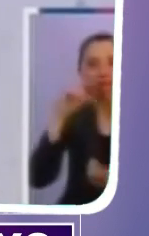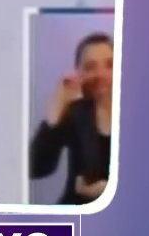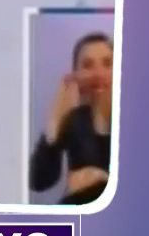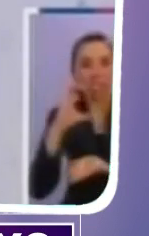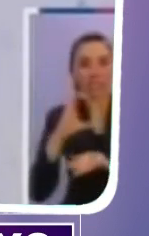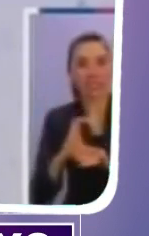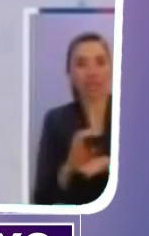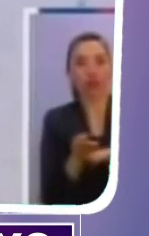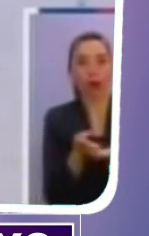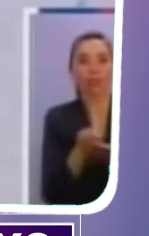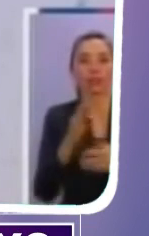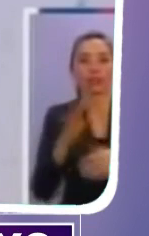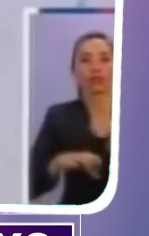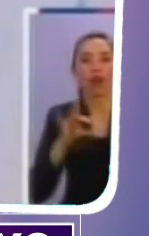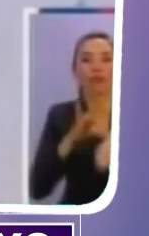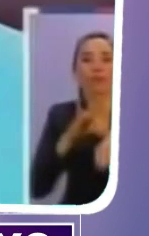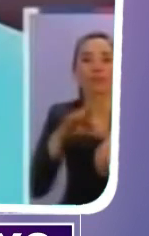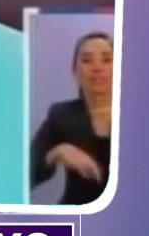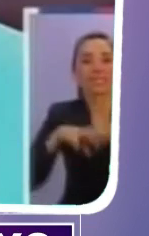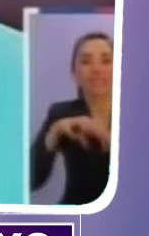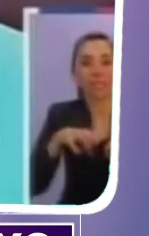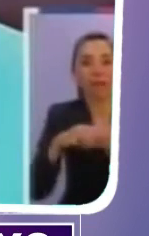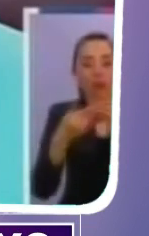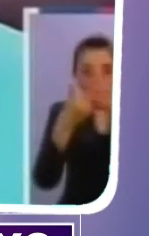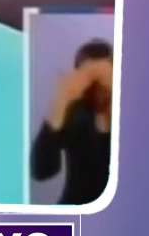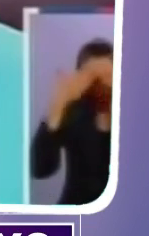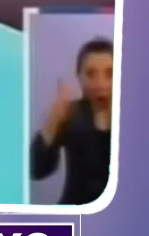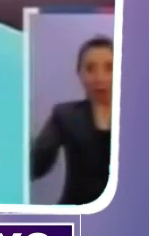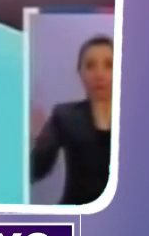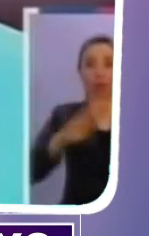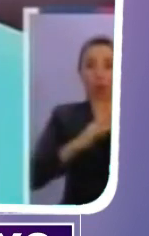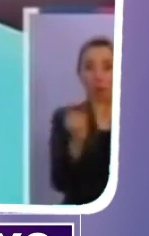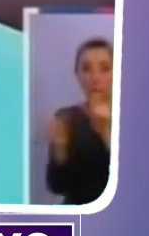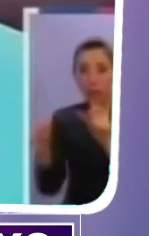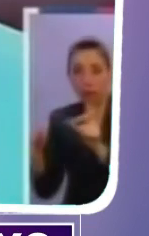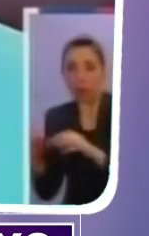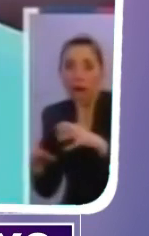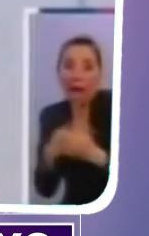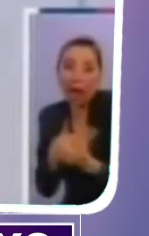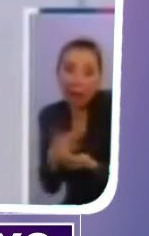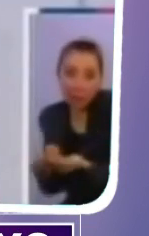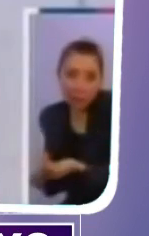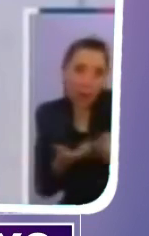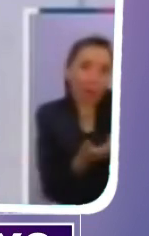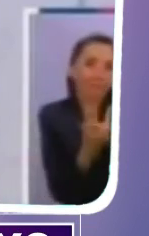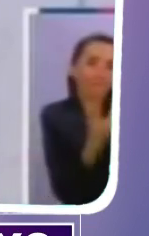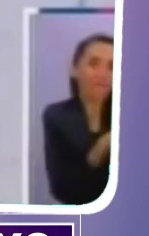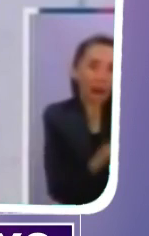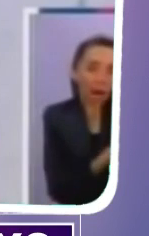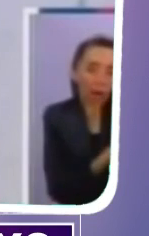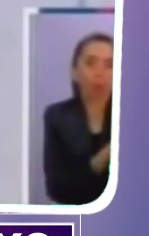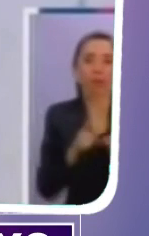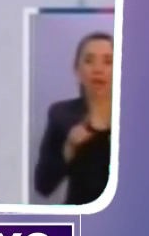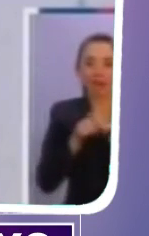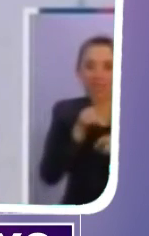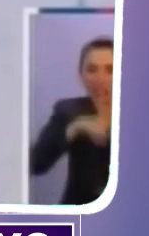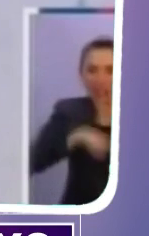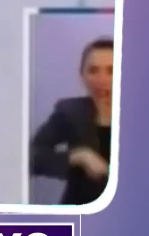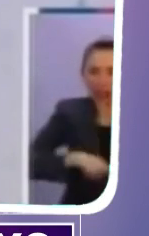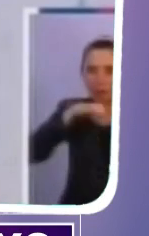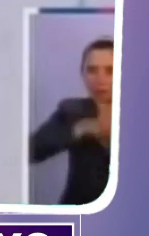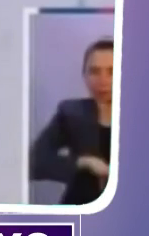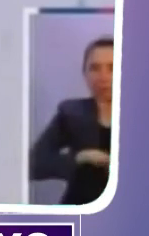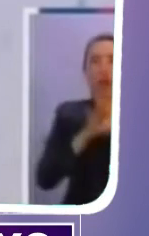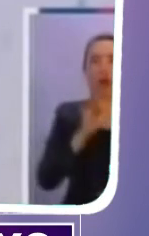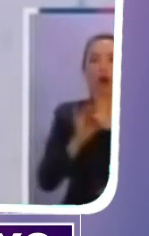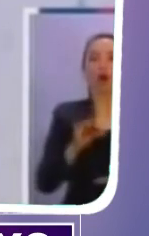atención veterinaria abiertos a la comunidad. Allí todos podrán llevar sus mascotas para que las vacunen, desparasiten o esterilicen. En